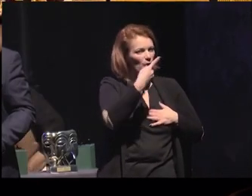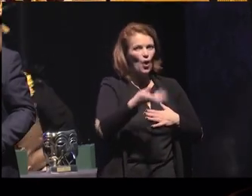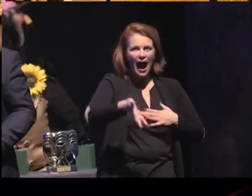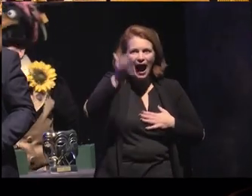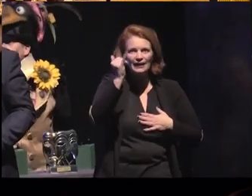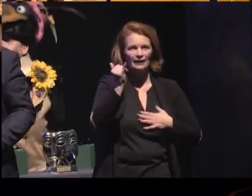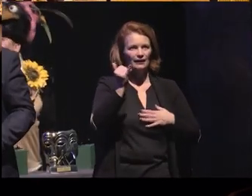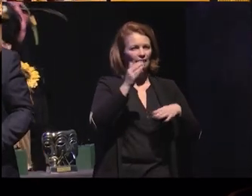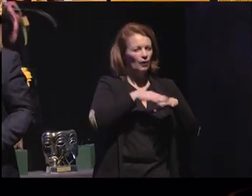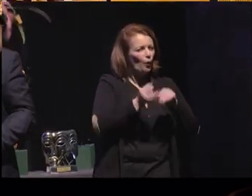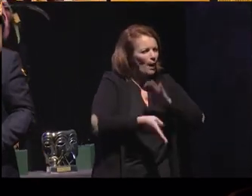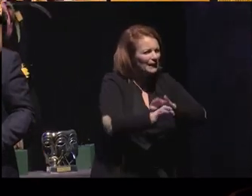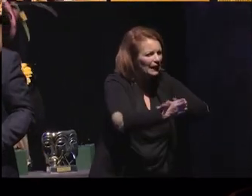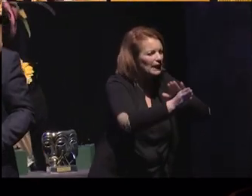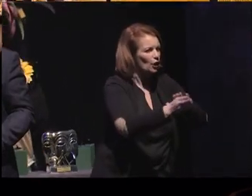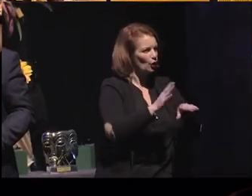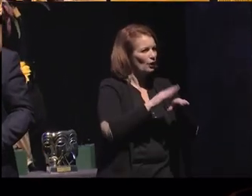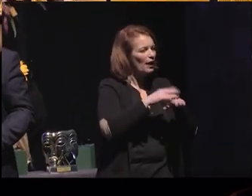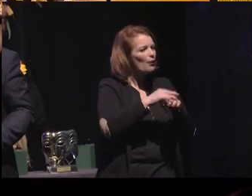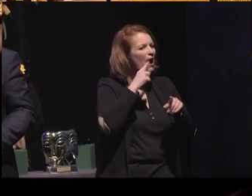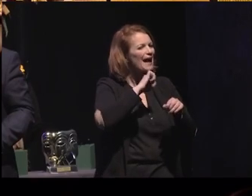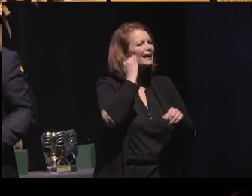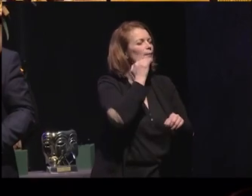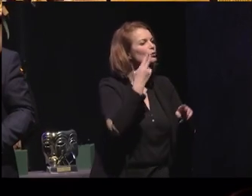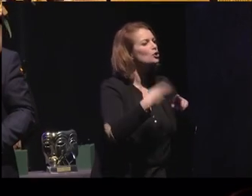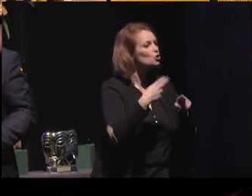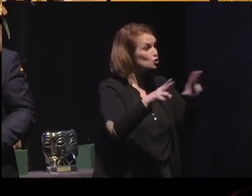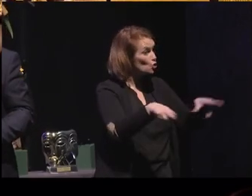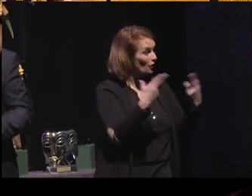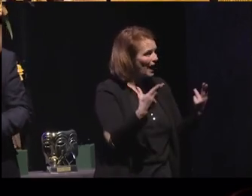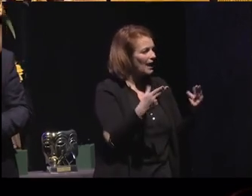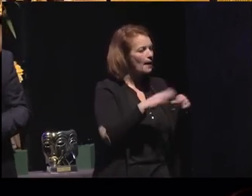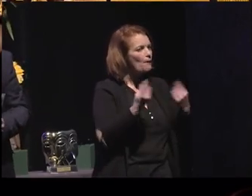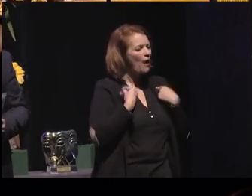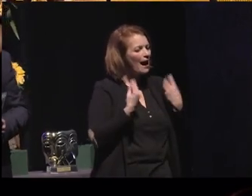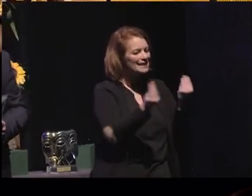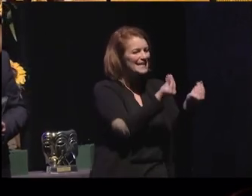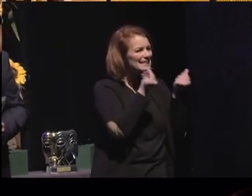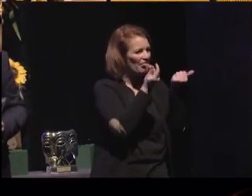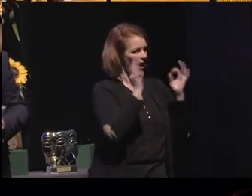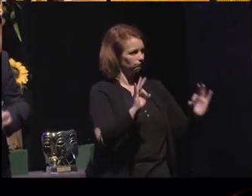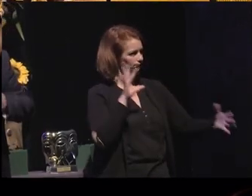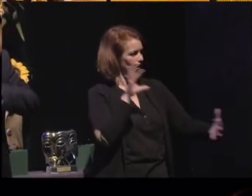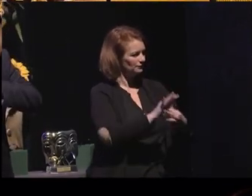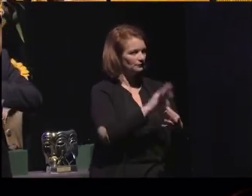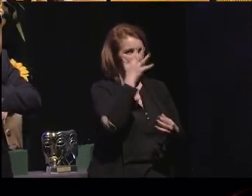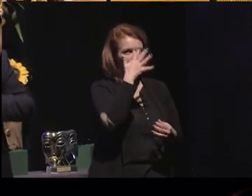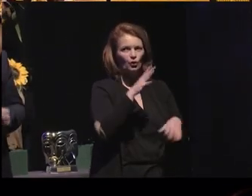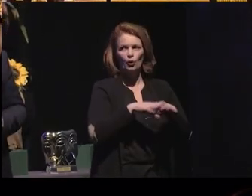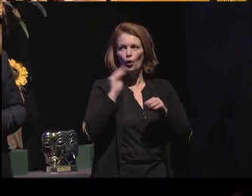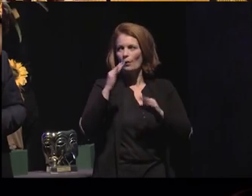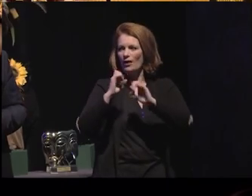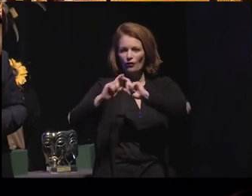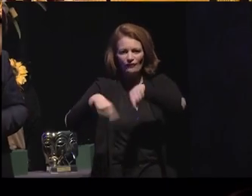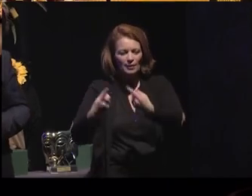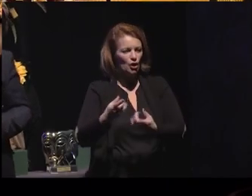gente como vosotros, manteniendo la llama de la crítica social, son los que permiten mantener viva la esencia del carnaval, ¿no? Y encima que lo hagáis con vuestra familia, con